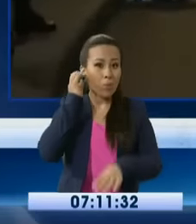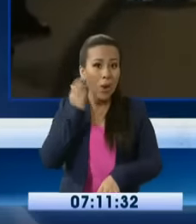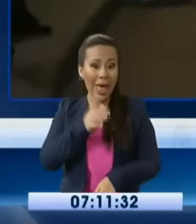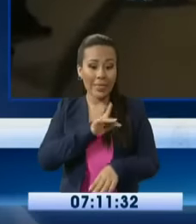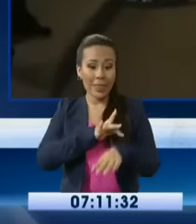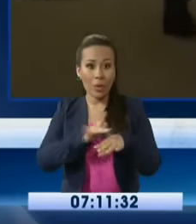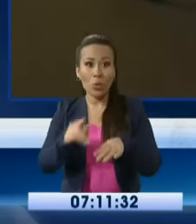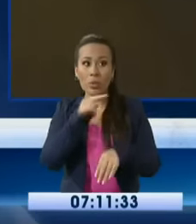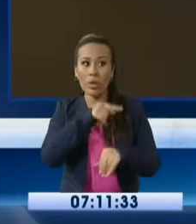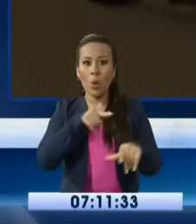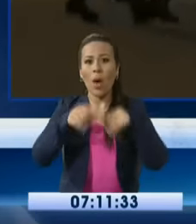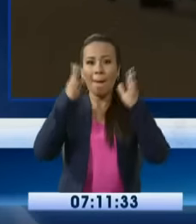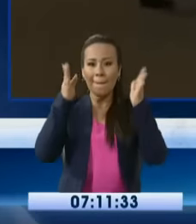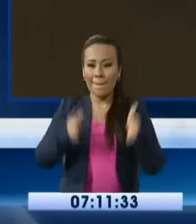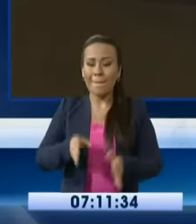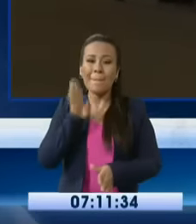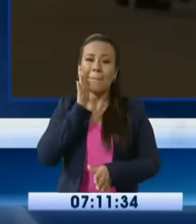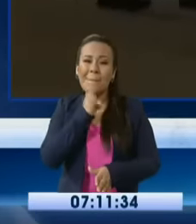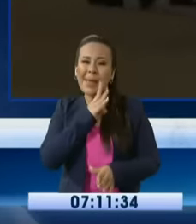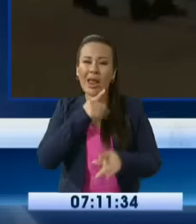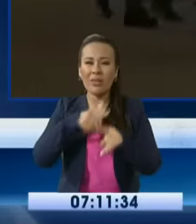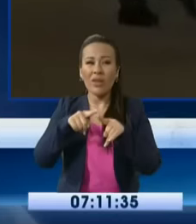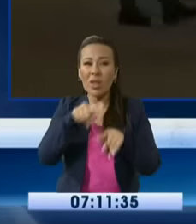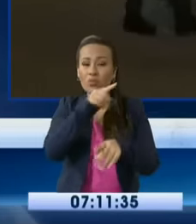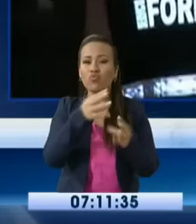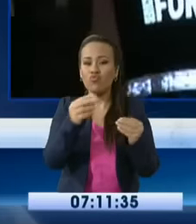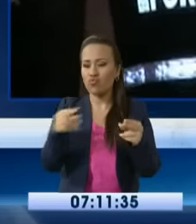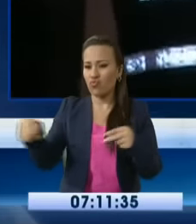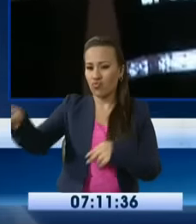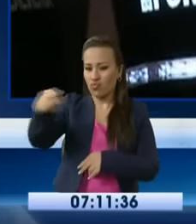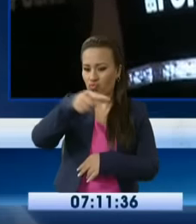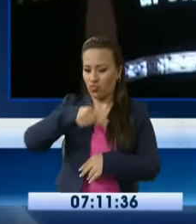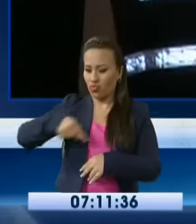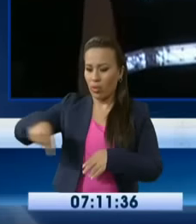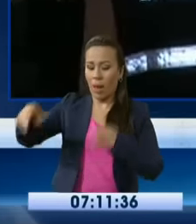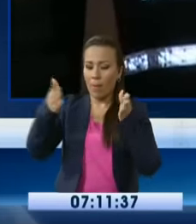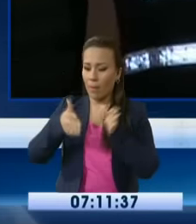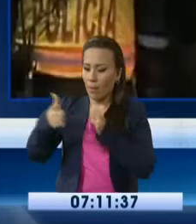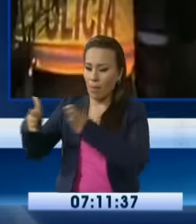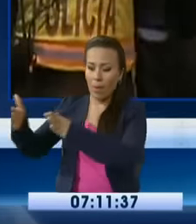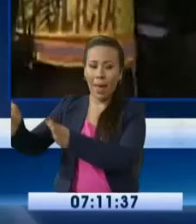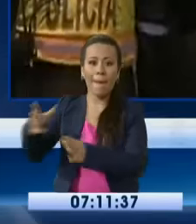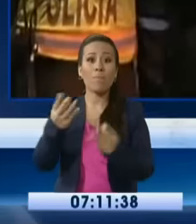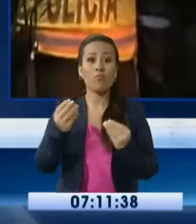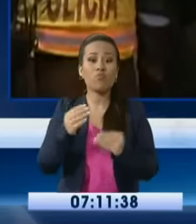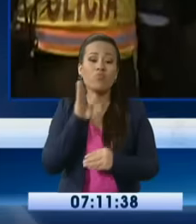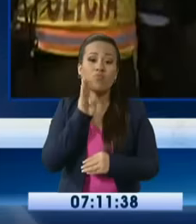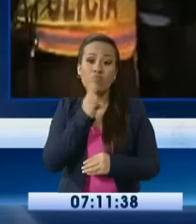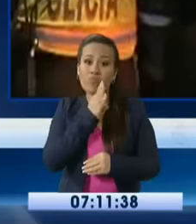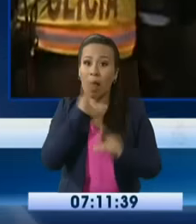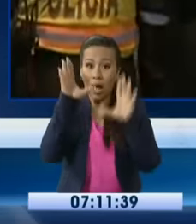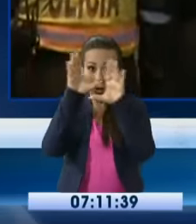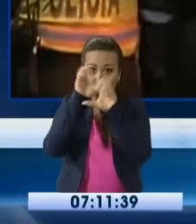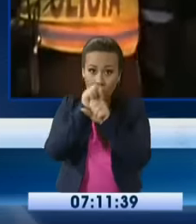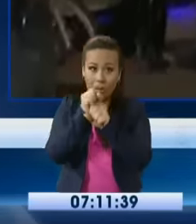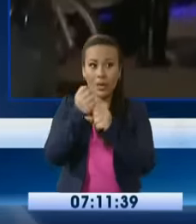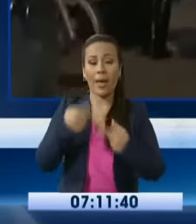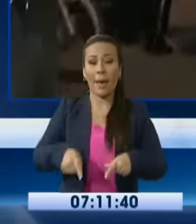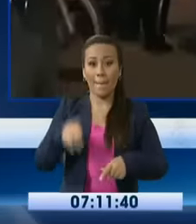a muchos vecinos y por supuesto a la presencia de la policía, a quienes inmediatamente levantaron un operativo para